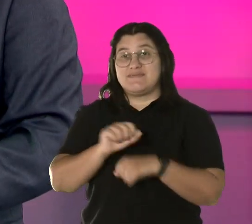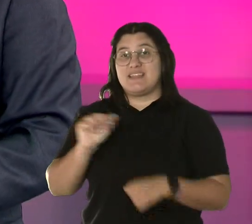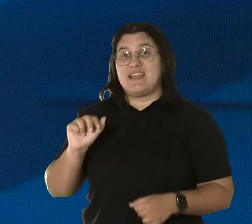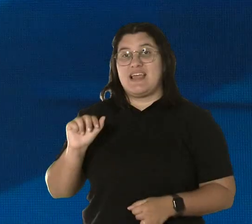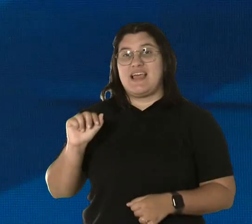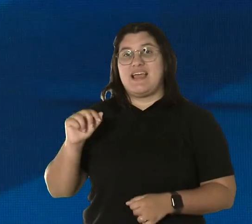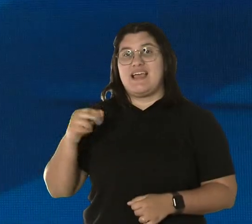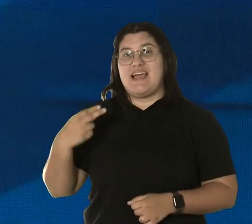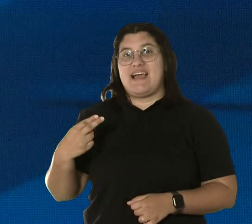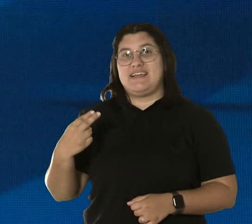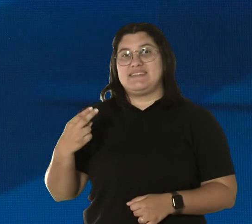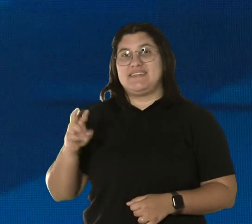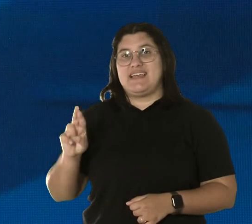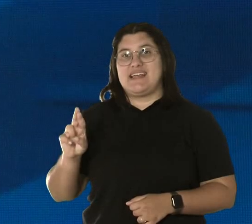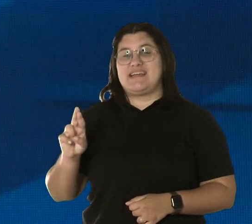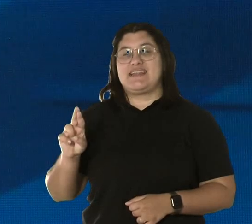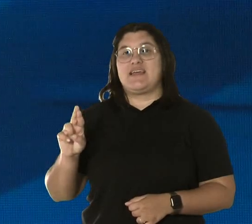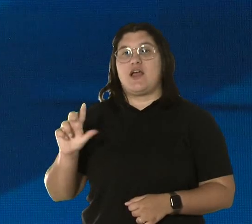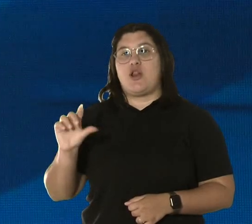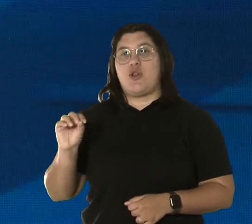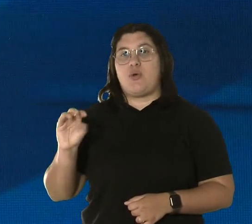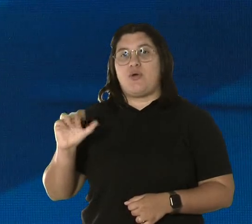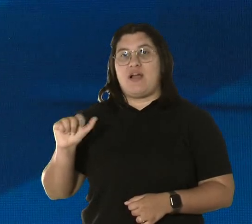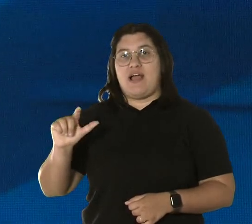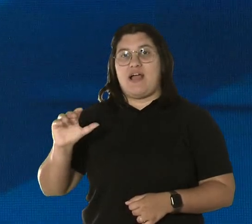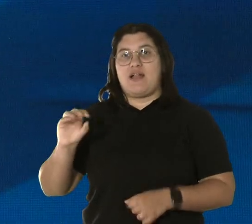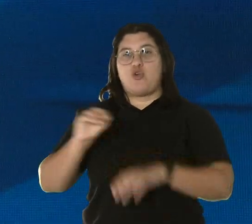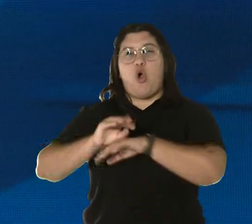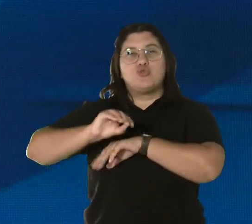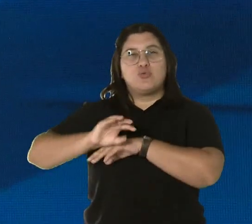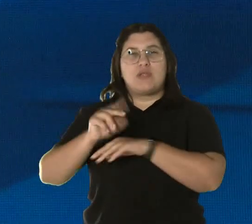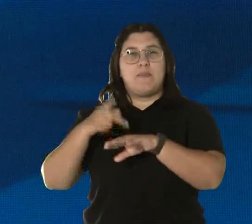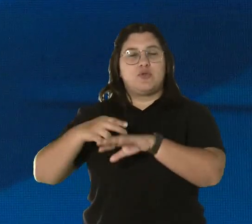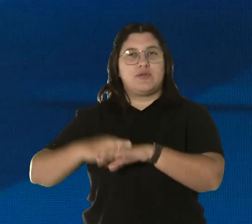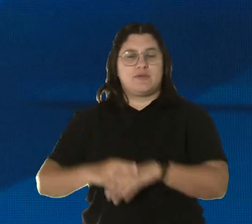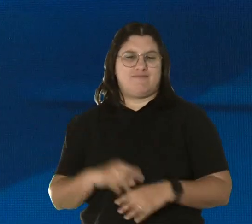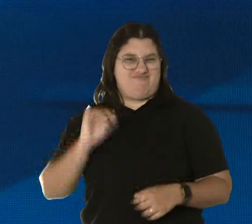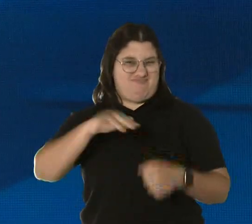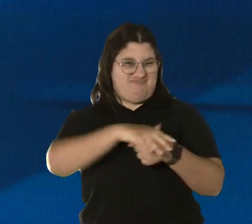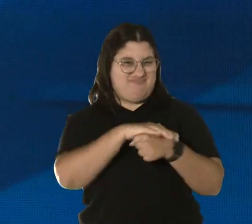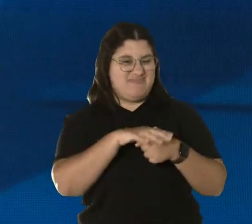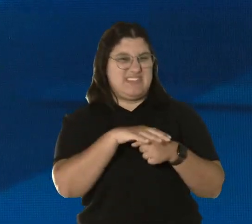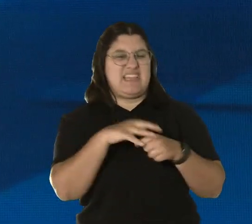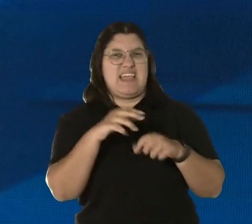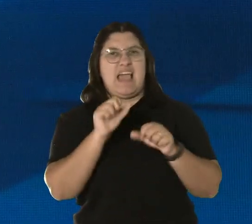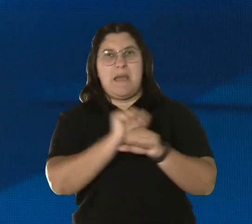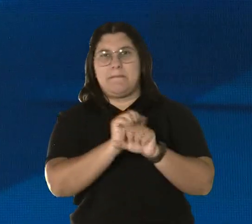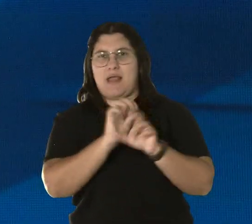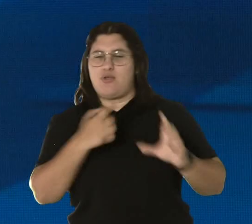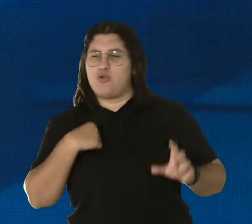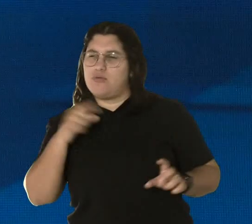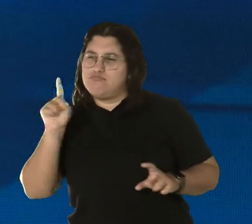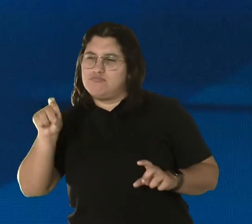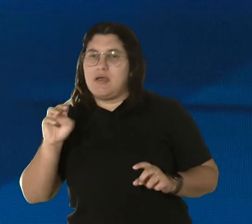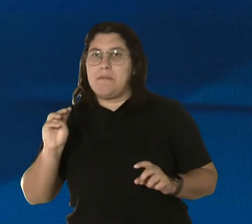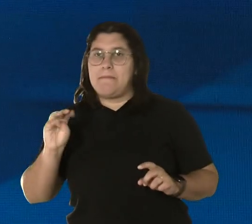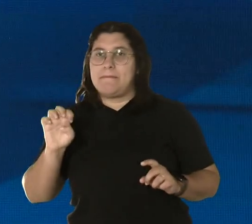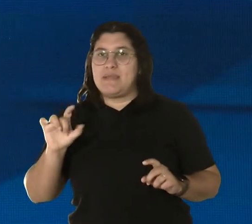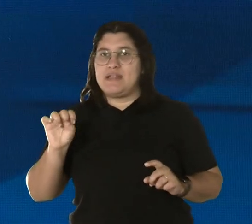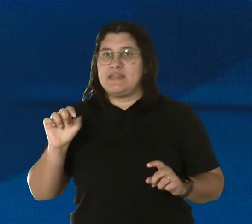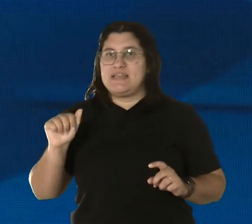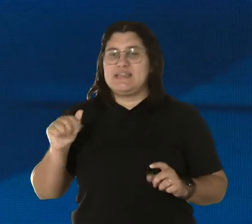Law Consultant of Puerto Rico. Ese perfil del empleado que le pregunté a Melissa,